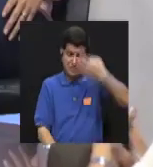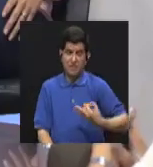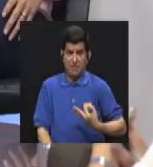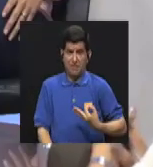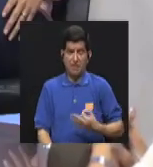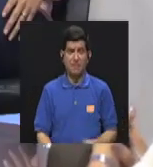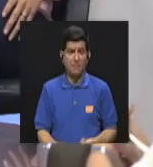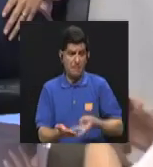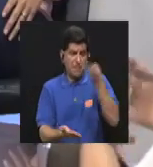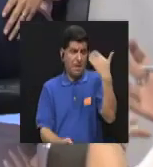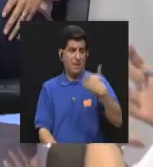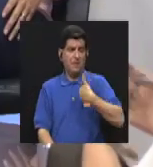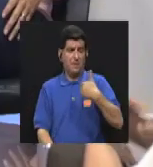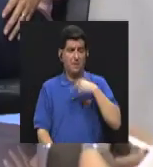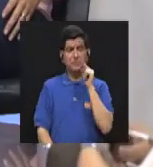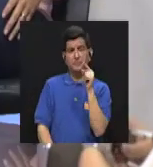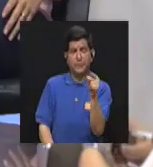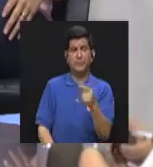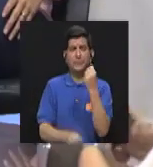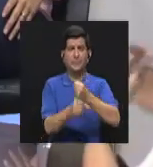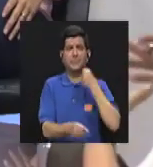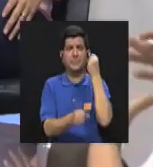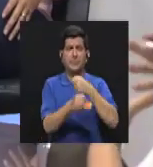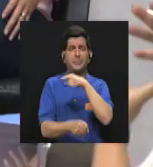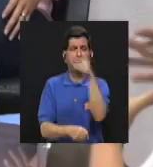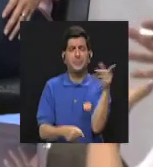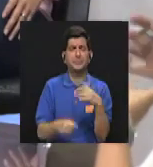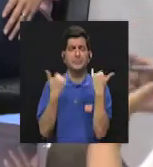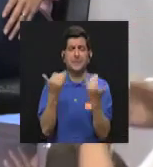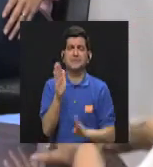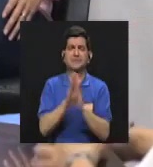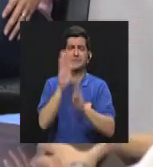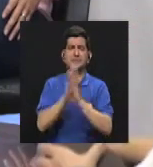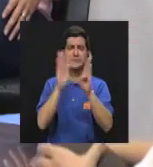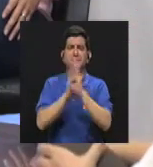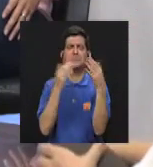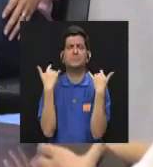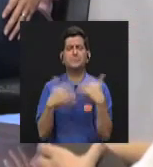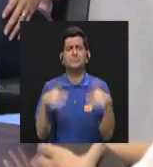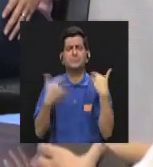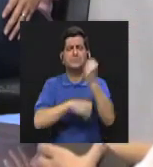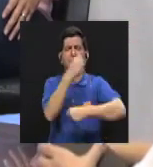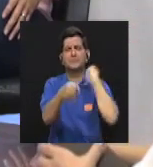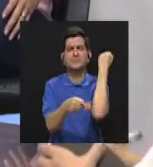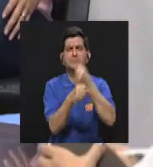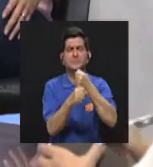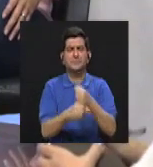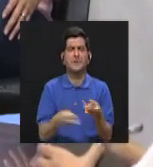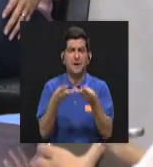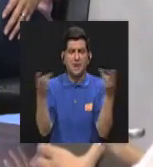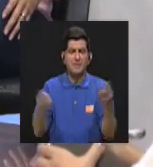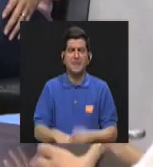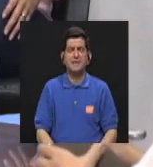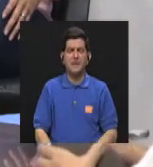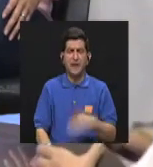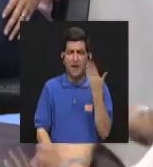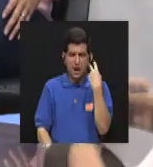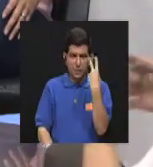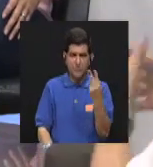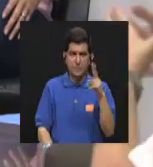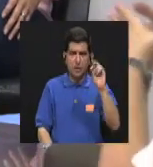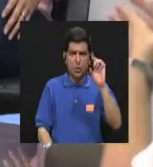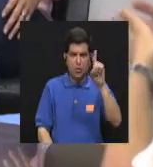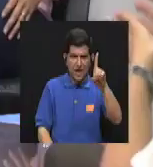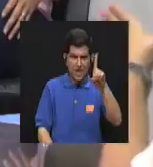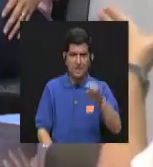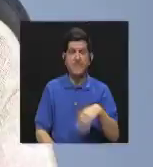creo, del valor que tiene el trabajo que ustedes han venido desarrollando ya durante tantísimos años en audiovisuales de la UNED es